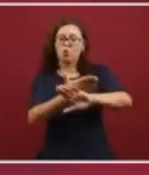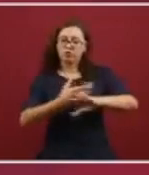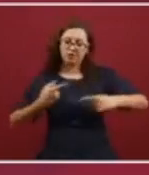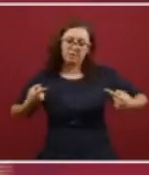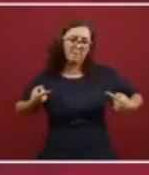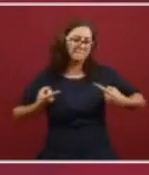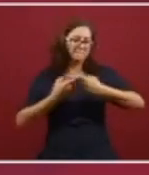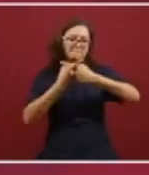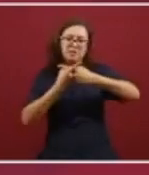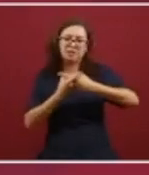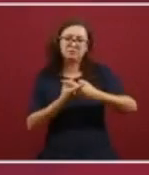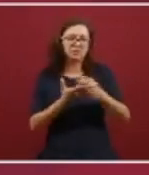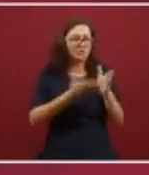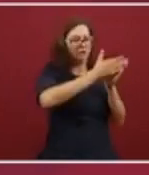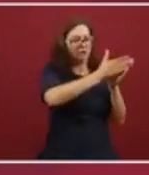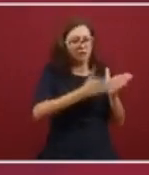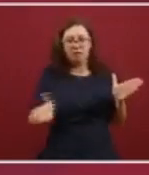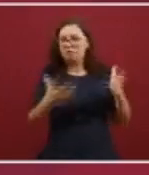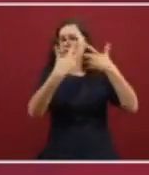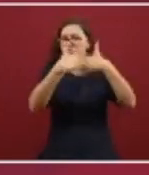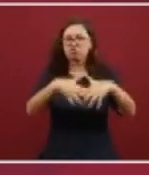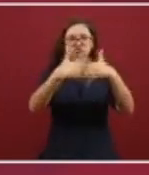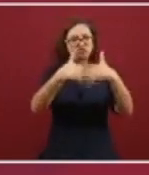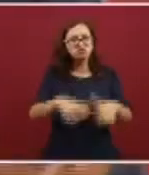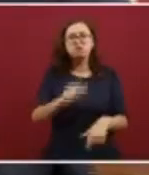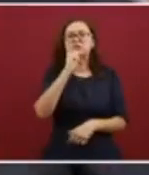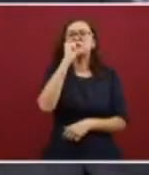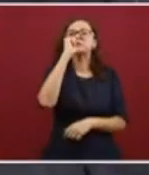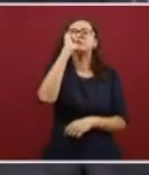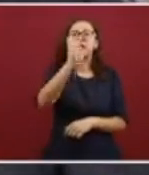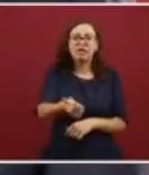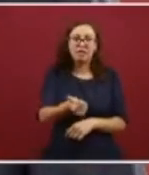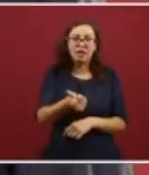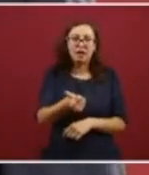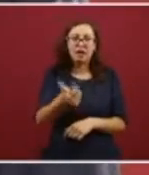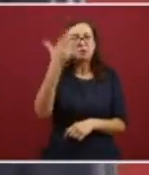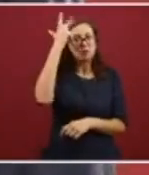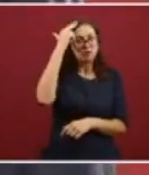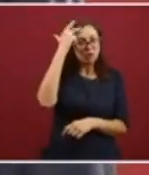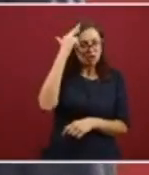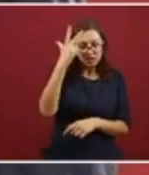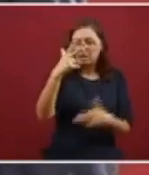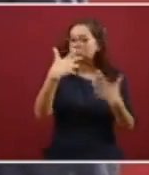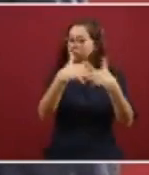porque esto no funcionó, tan no funcionó que hubo una revolución.